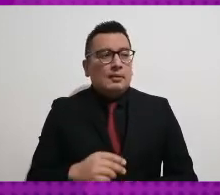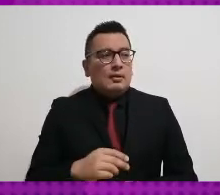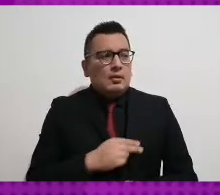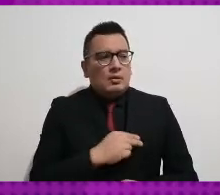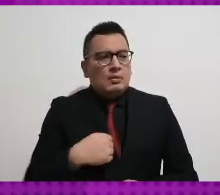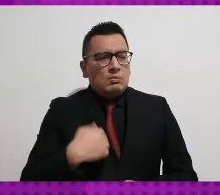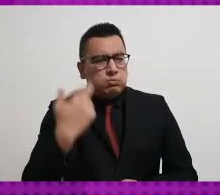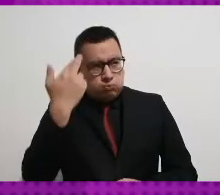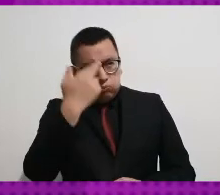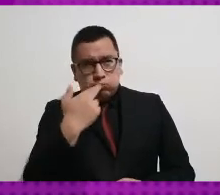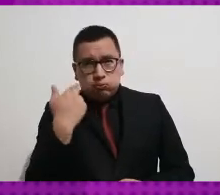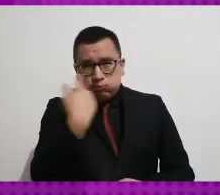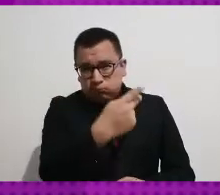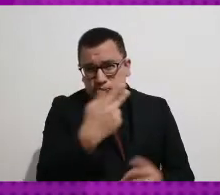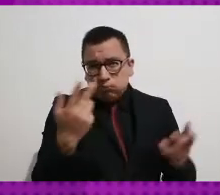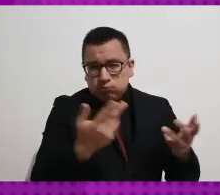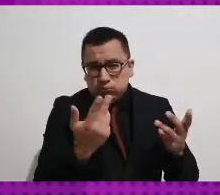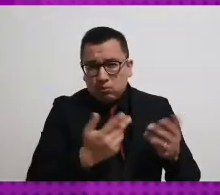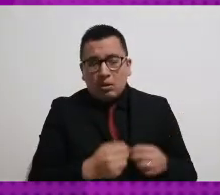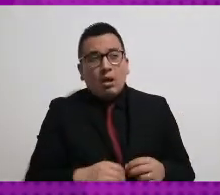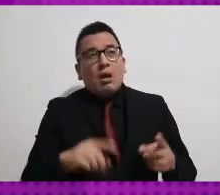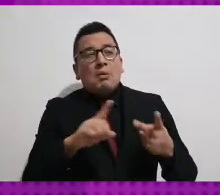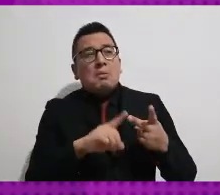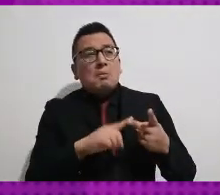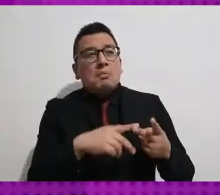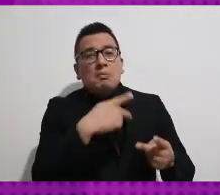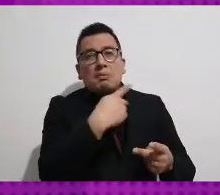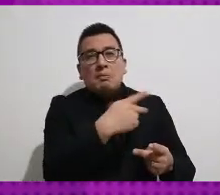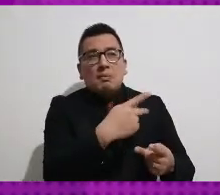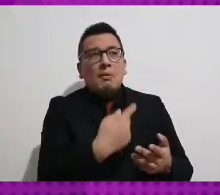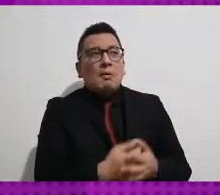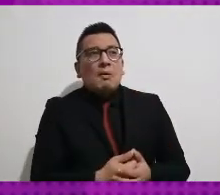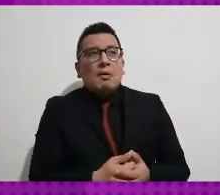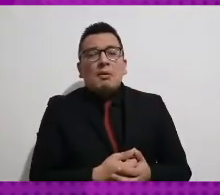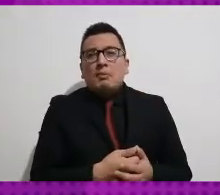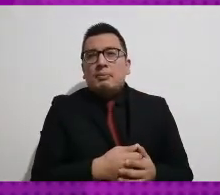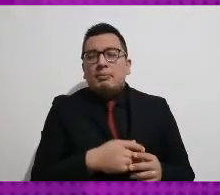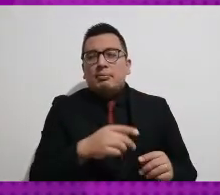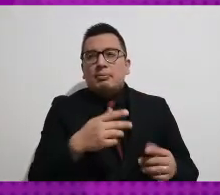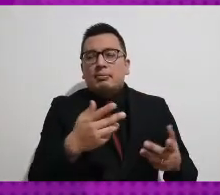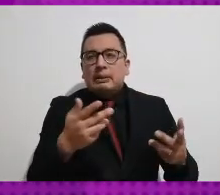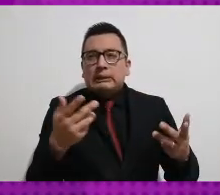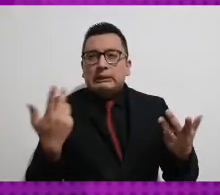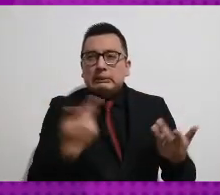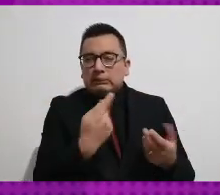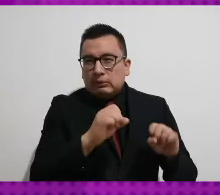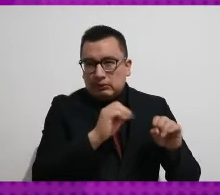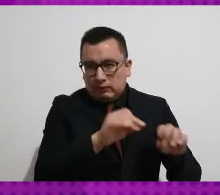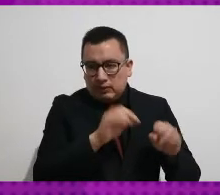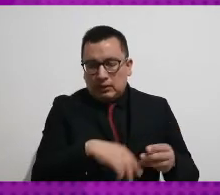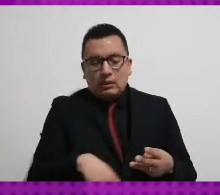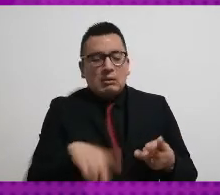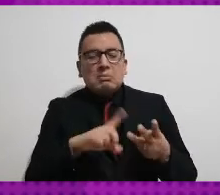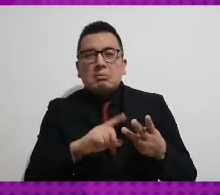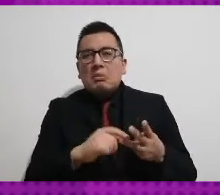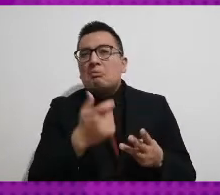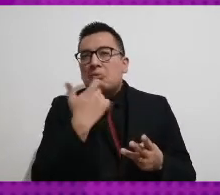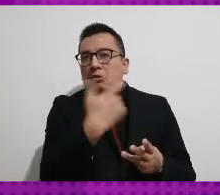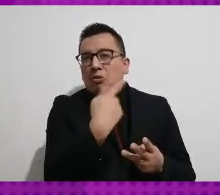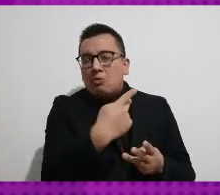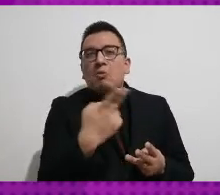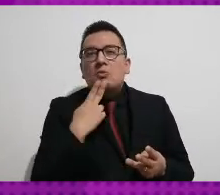se puede auditar actividades, se pueden auditar procesos administrativos, se puede auditar el presupuesto que se